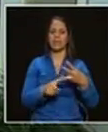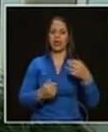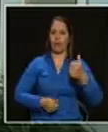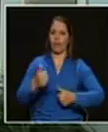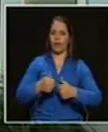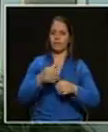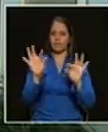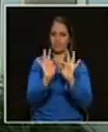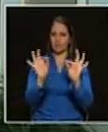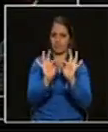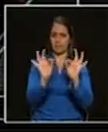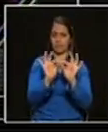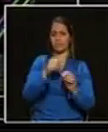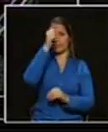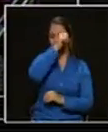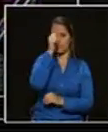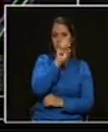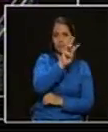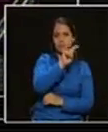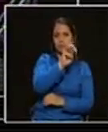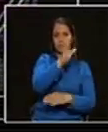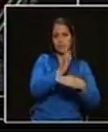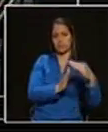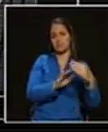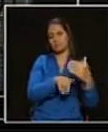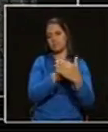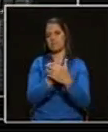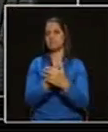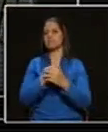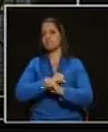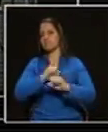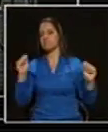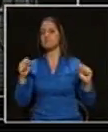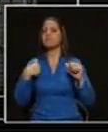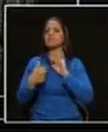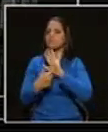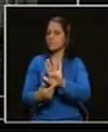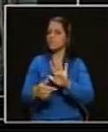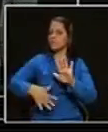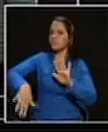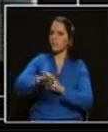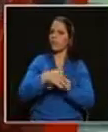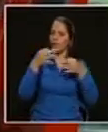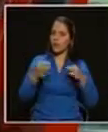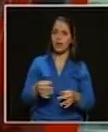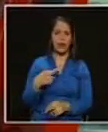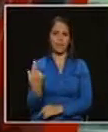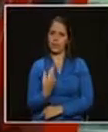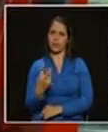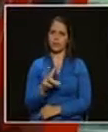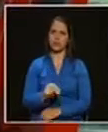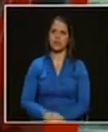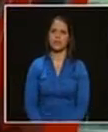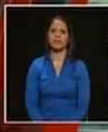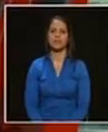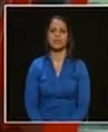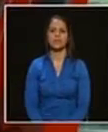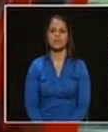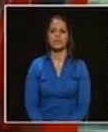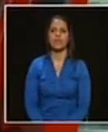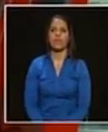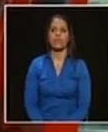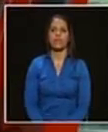8 a 8:30 de la mañana, allí los televidentes también pueden encontrar un contenido original y no en las repeticiones. El ideal